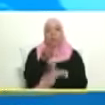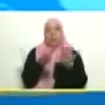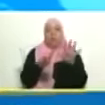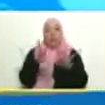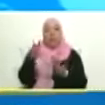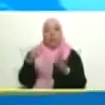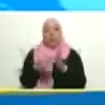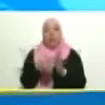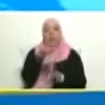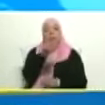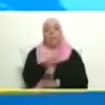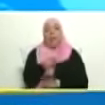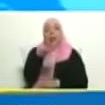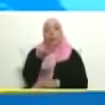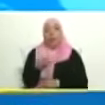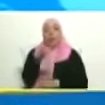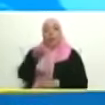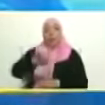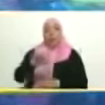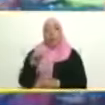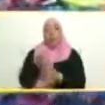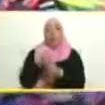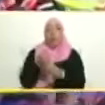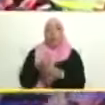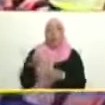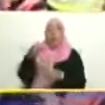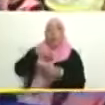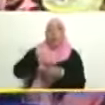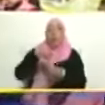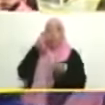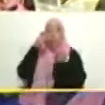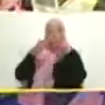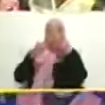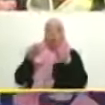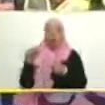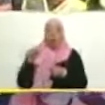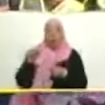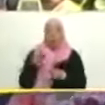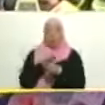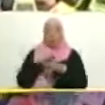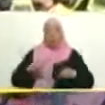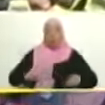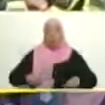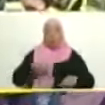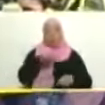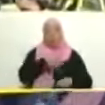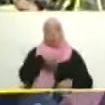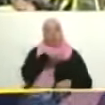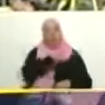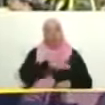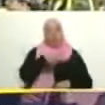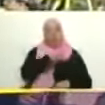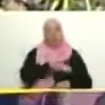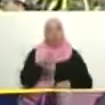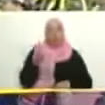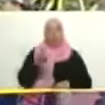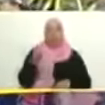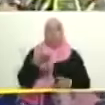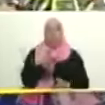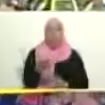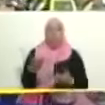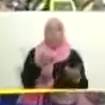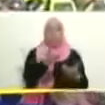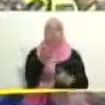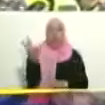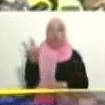179.273 funcionarios de los cuerpos de seguridad, de las policías y de los organismos de protección civil y bomberos del